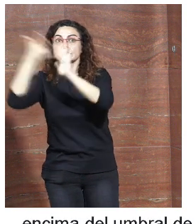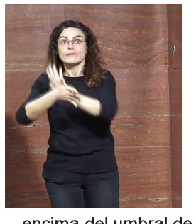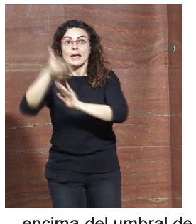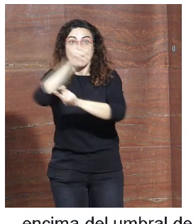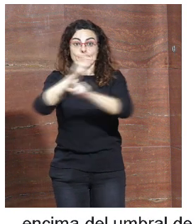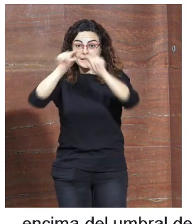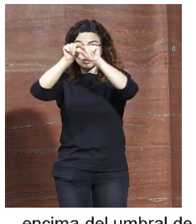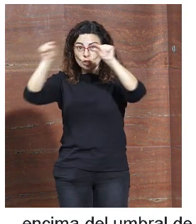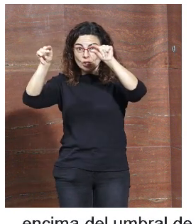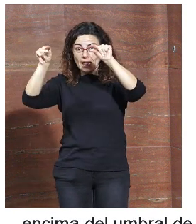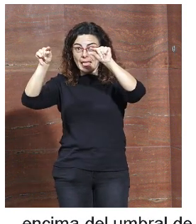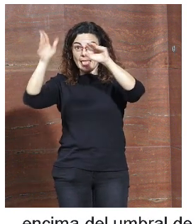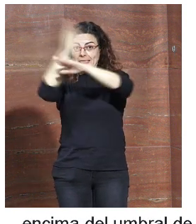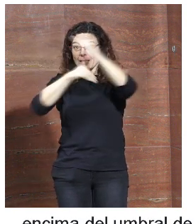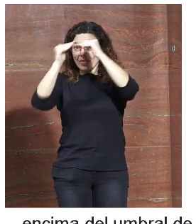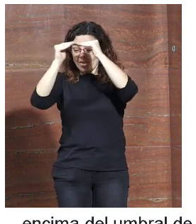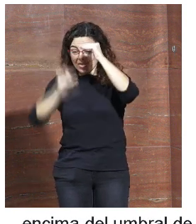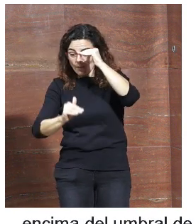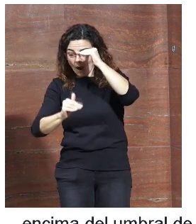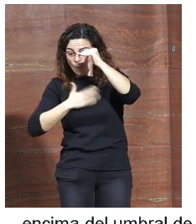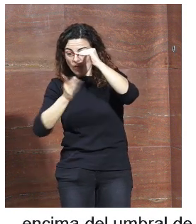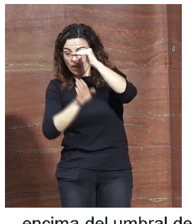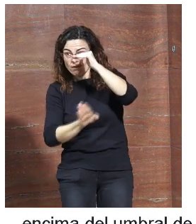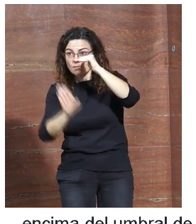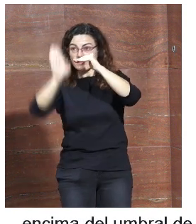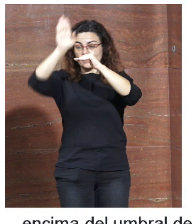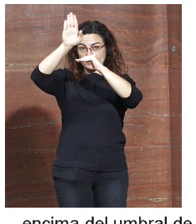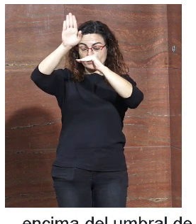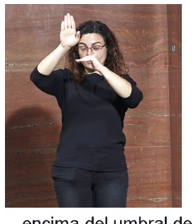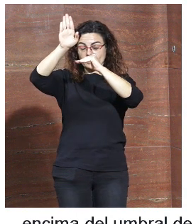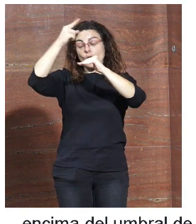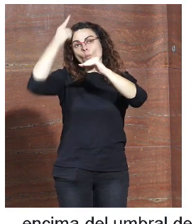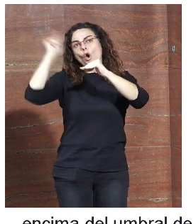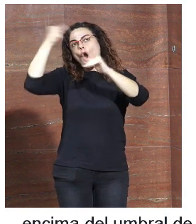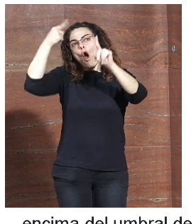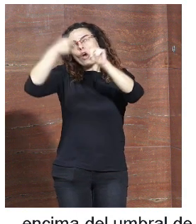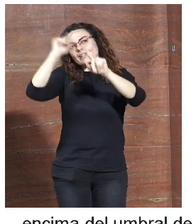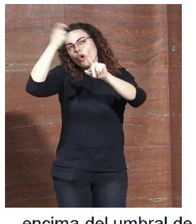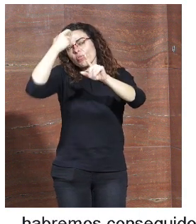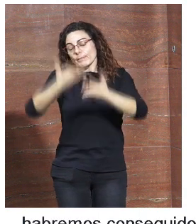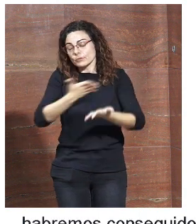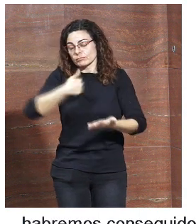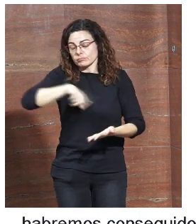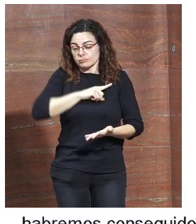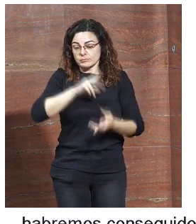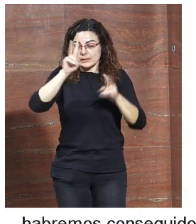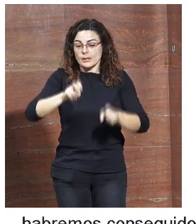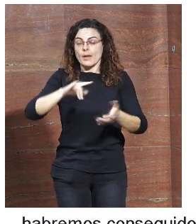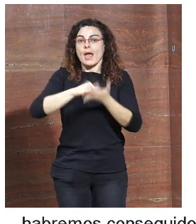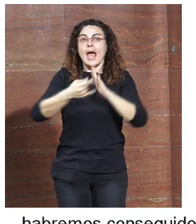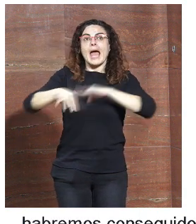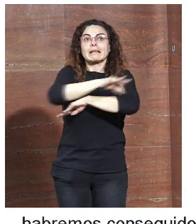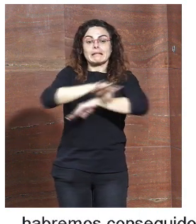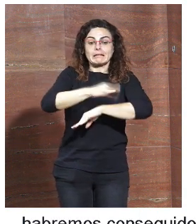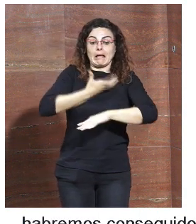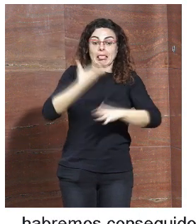por debajo de ese umbral de discapacidad pase a estar por encima. Esa es un poco la idea. La urbanista o la arquitecta